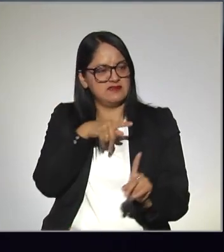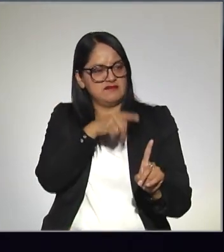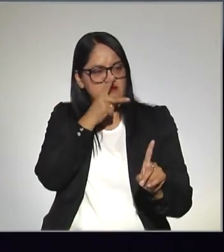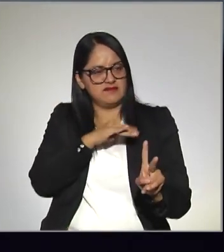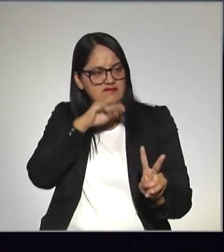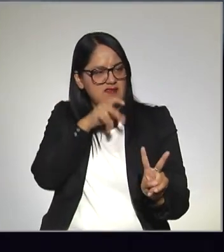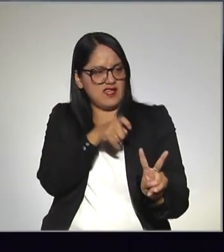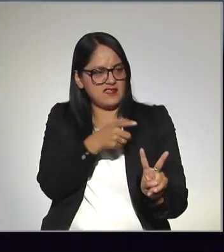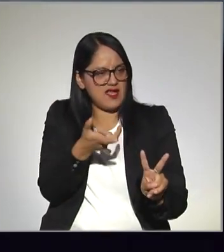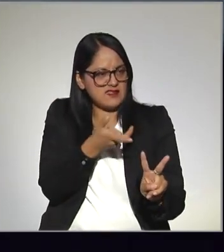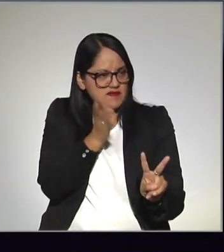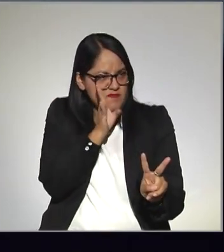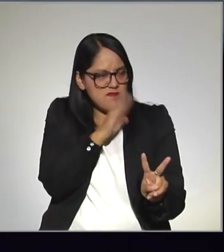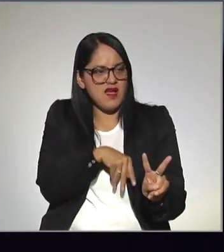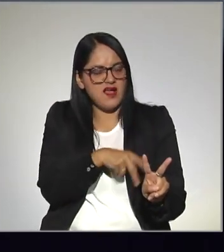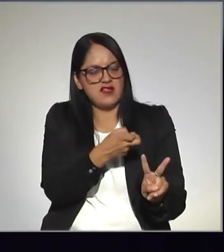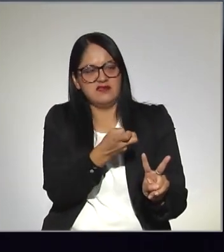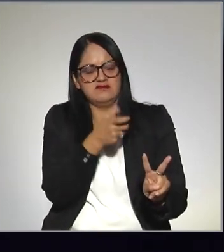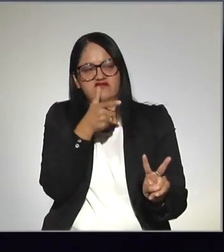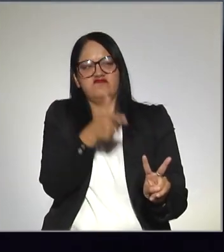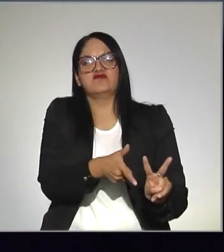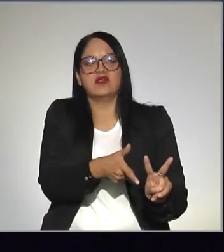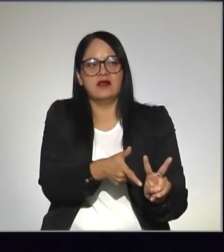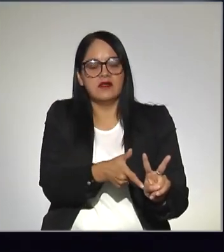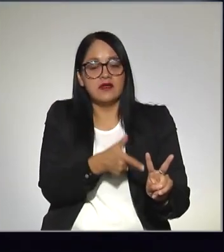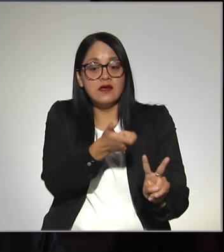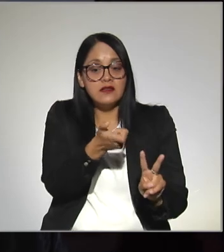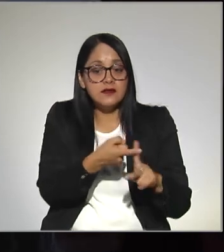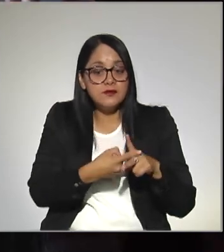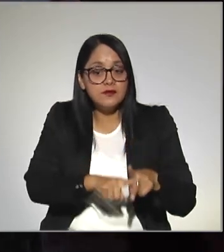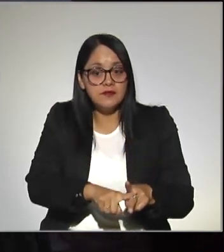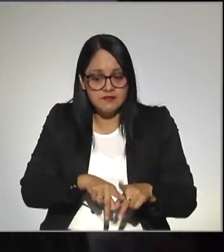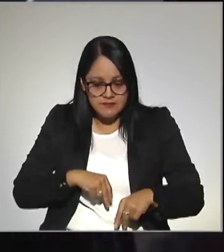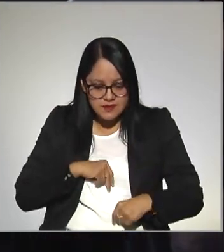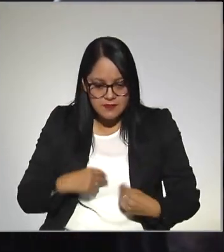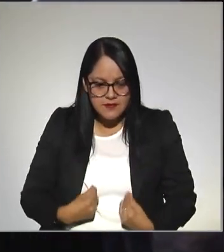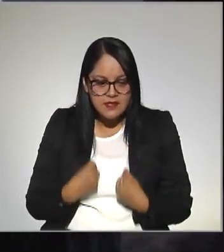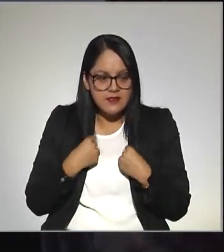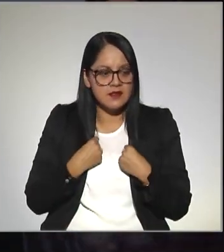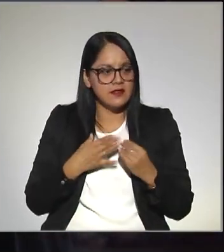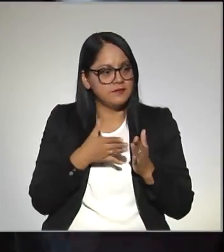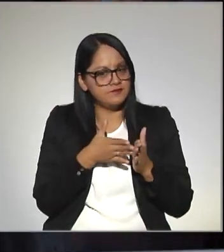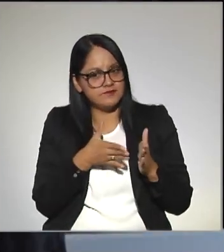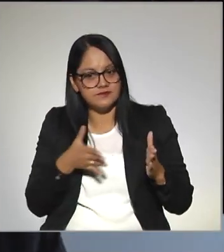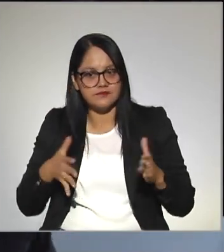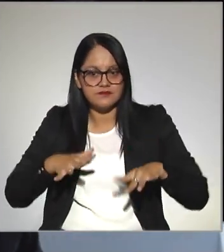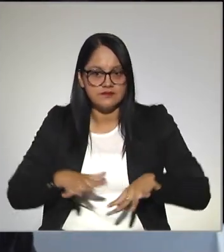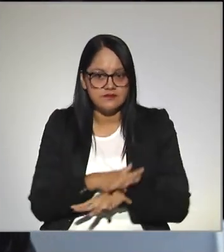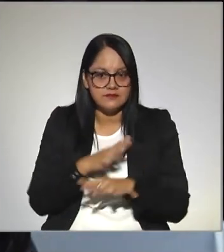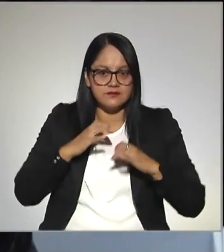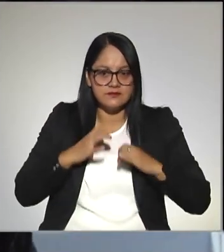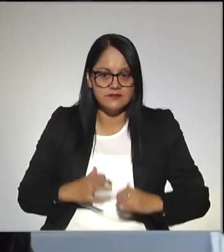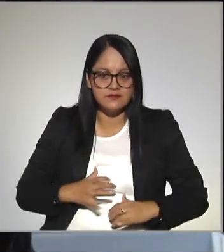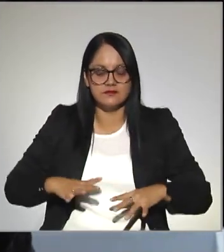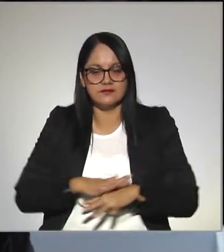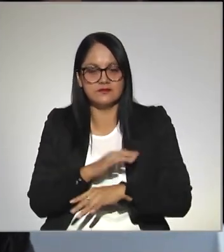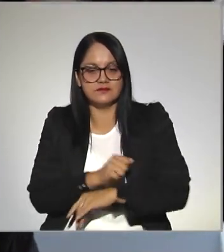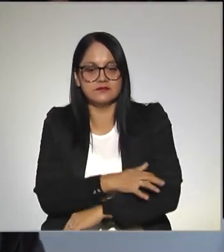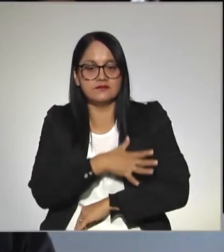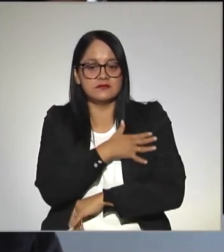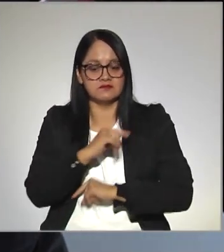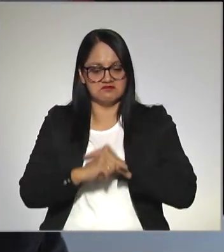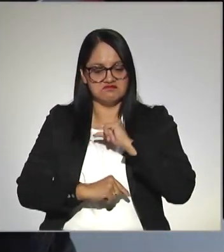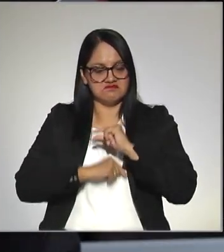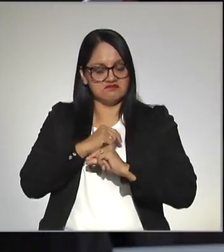sus padres y además atraviesan una etapa de cambios físicos y emocionales, por lo que pueden guardar